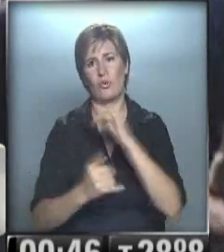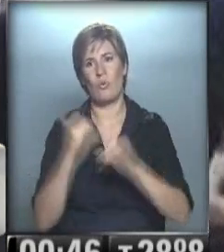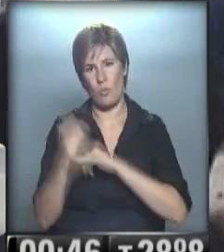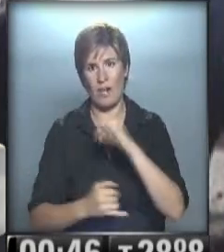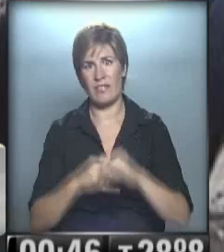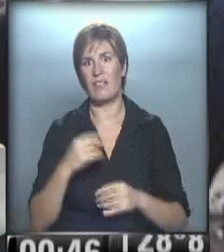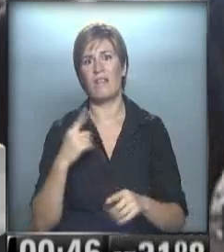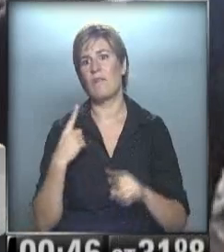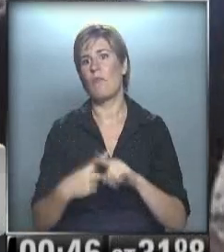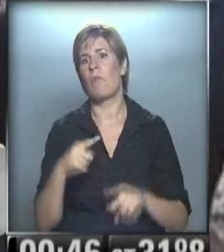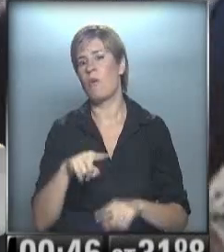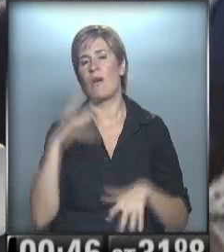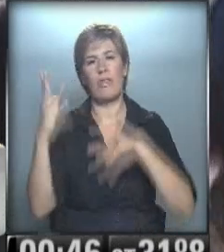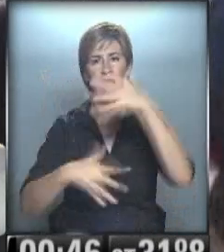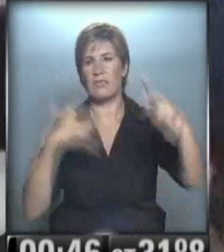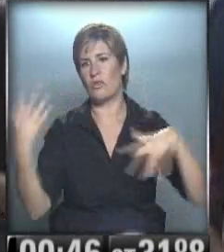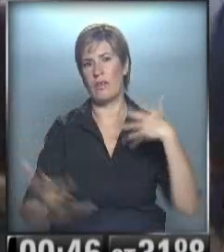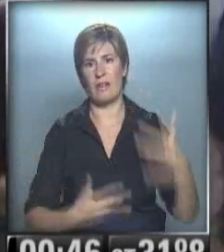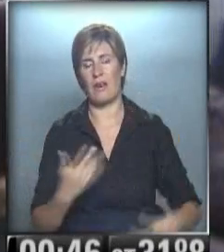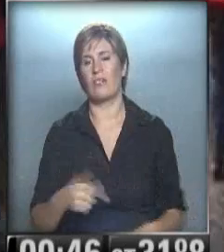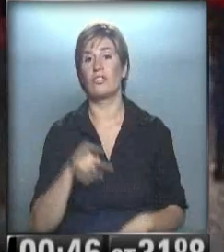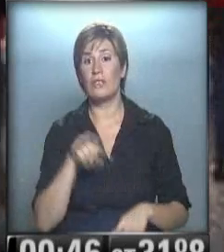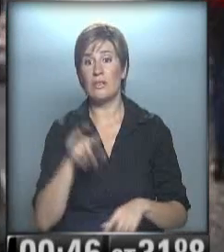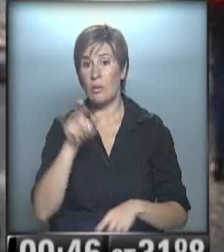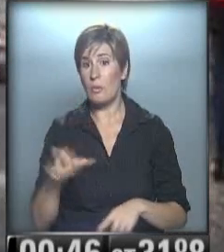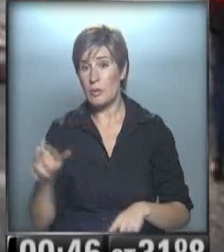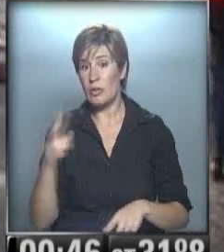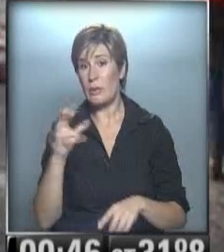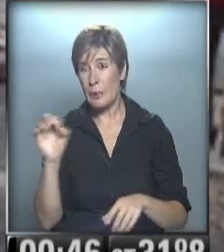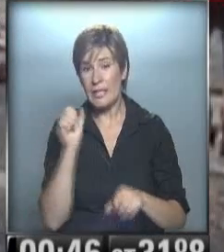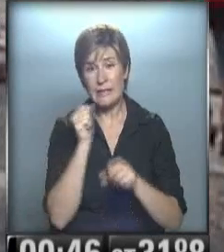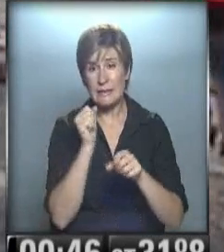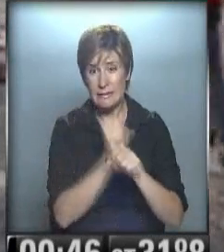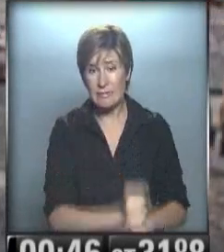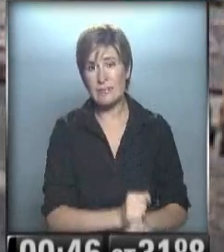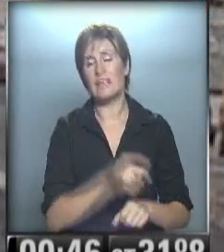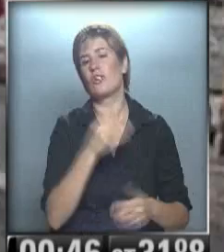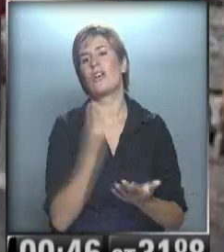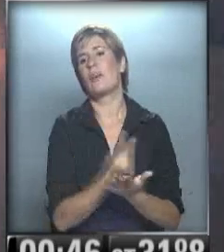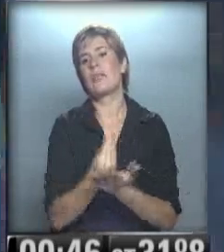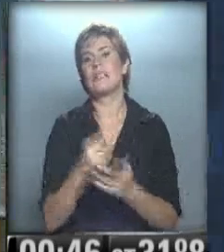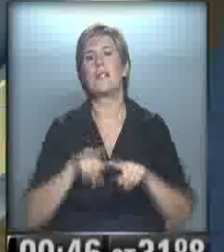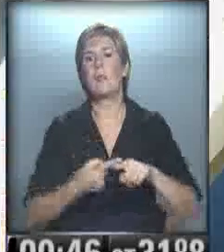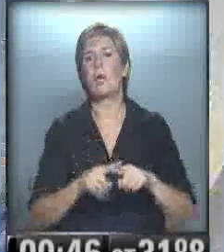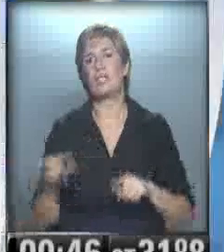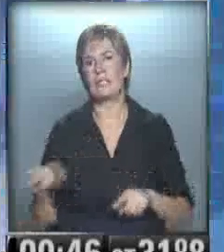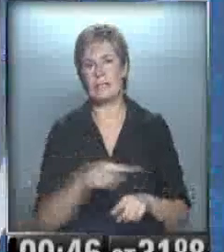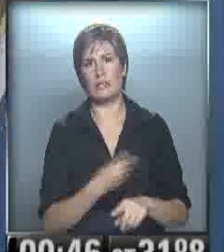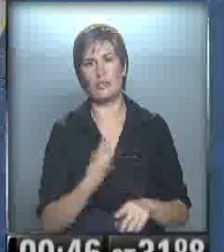ellos se encuentran representantes de varios partidos políticos opositores.